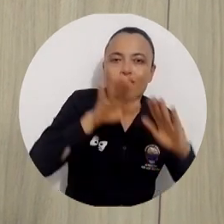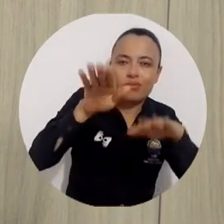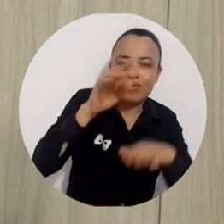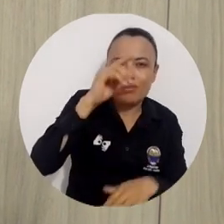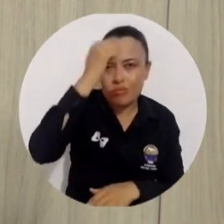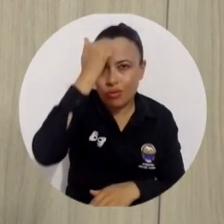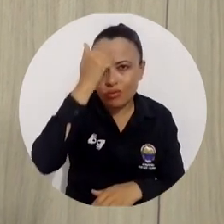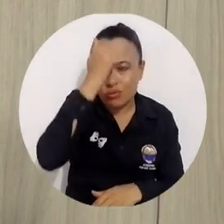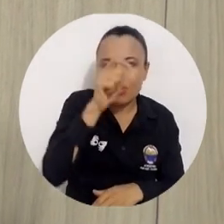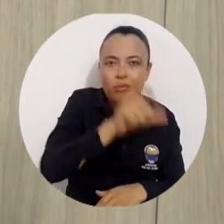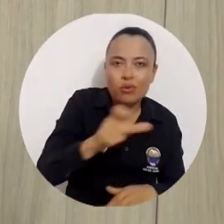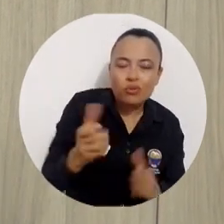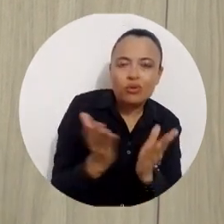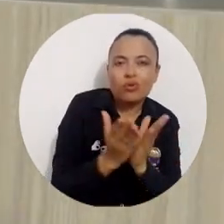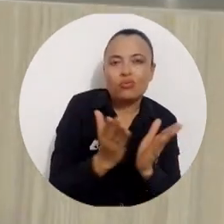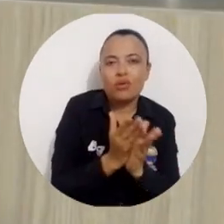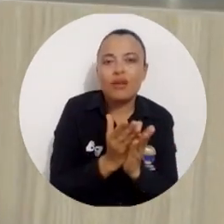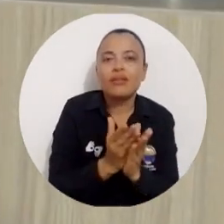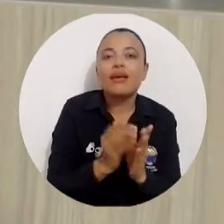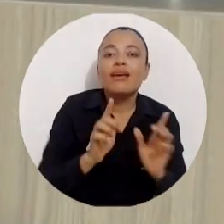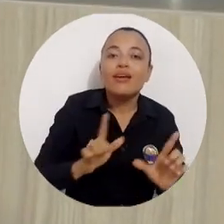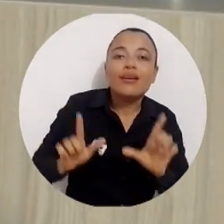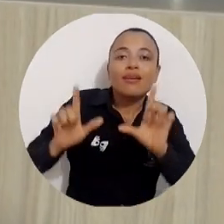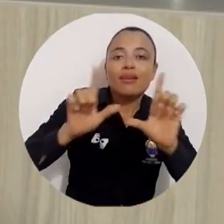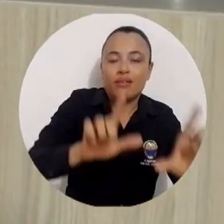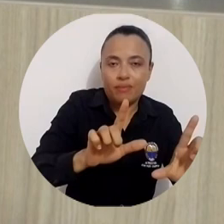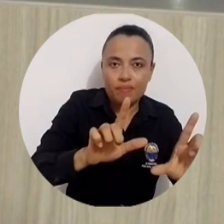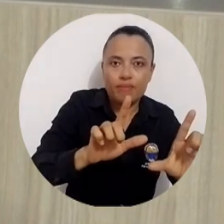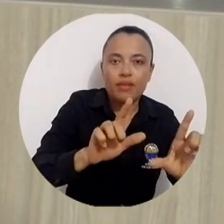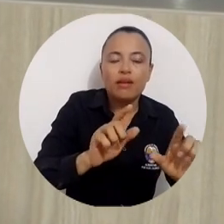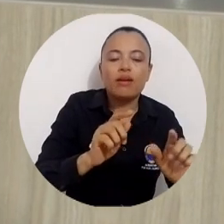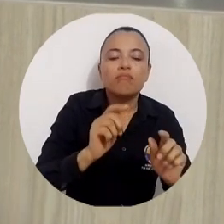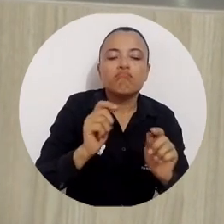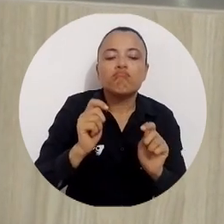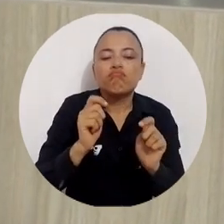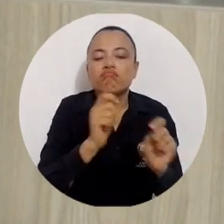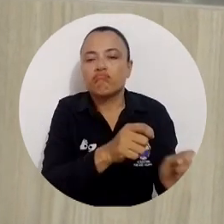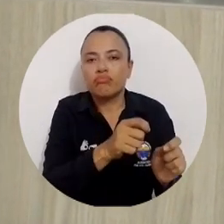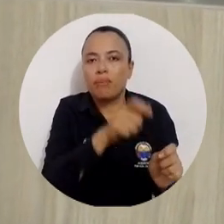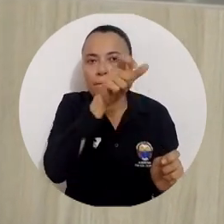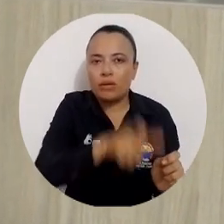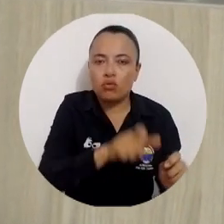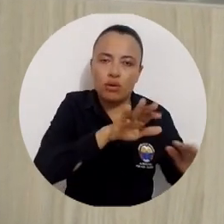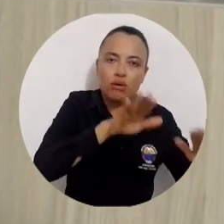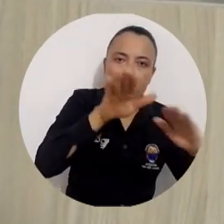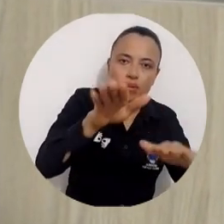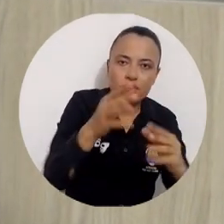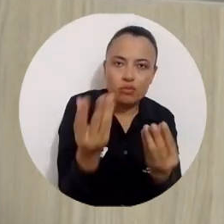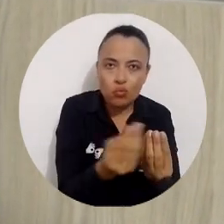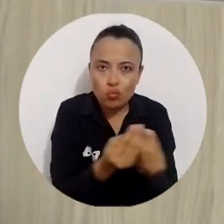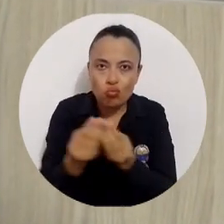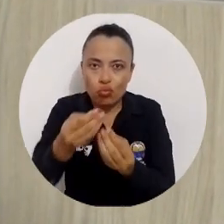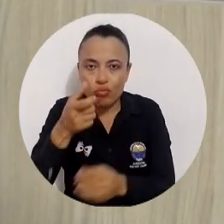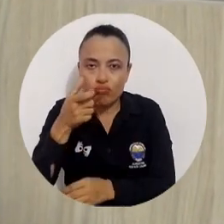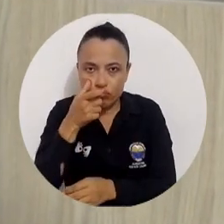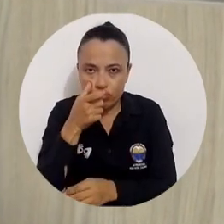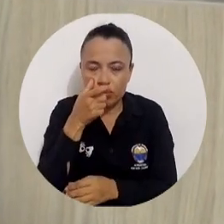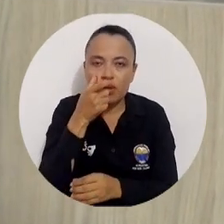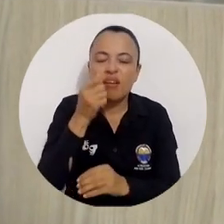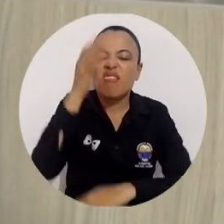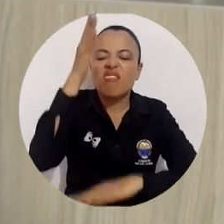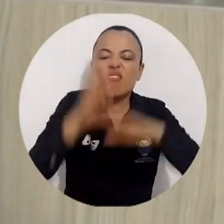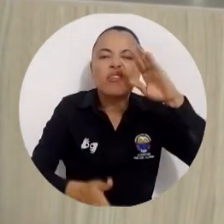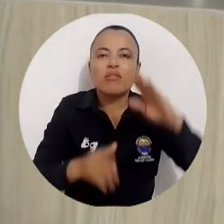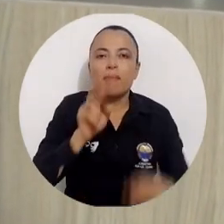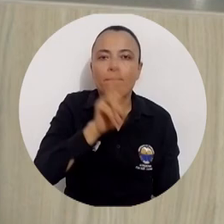los docentes, estudiantes y graduados, designen un representante ante el comité a